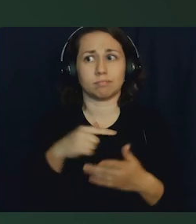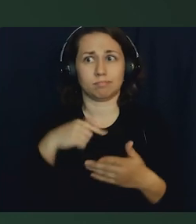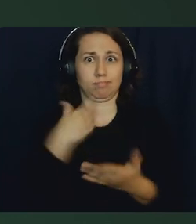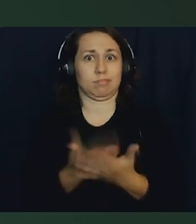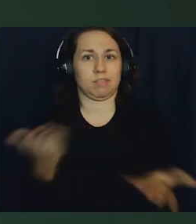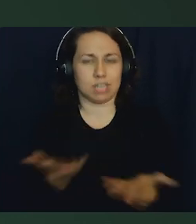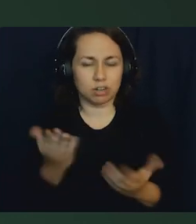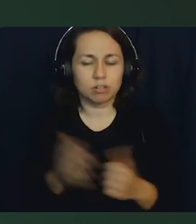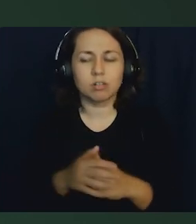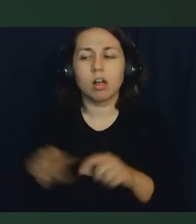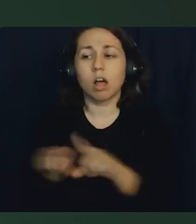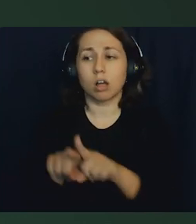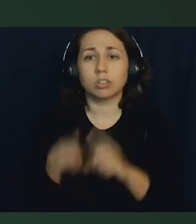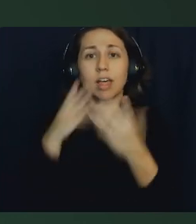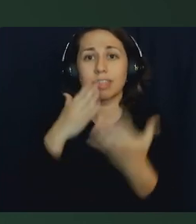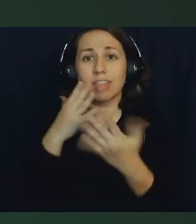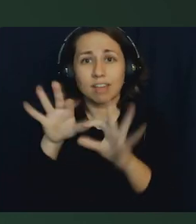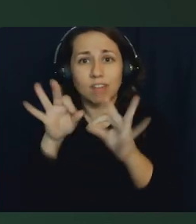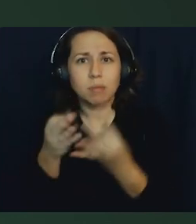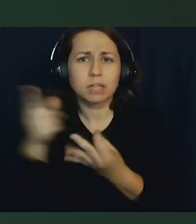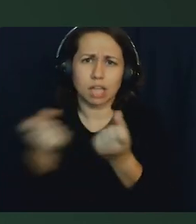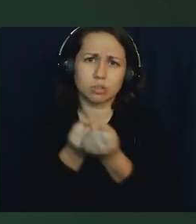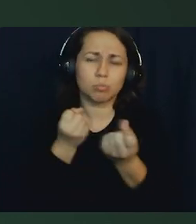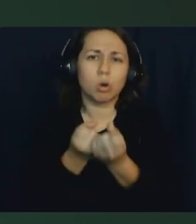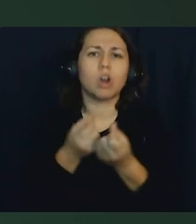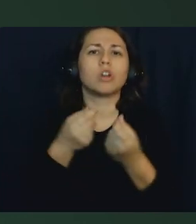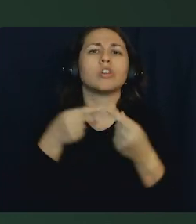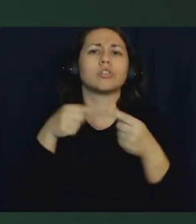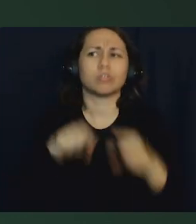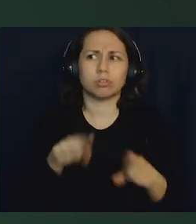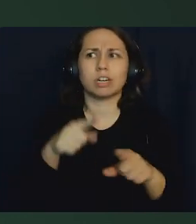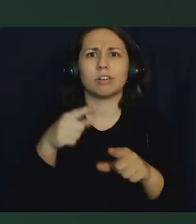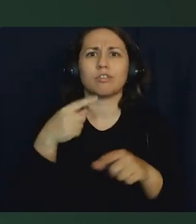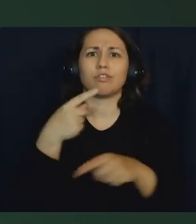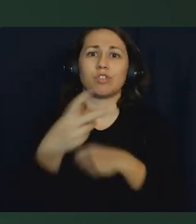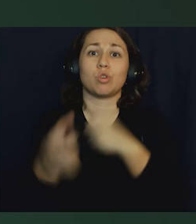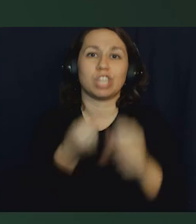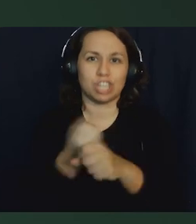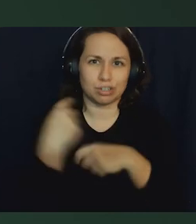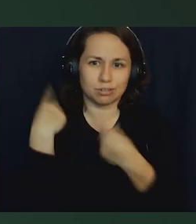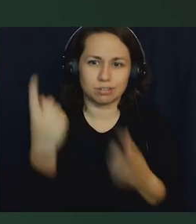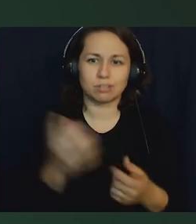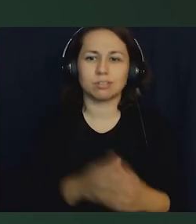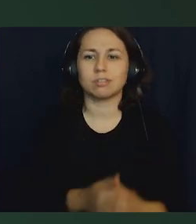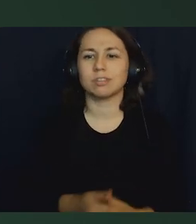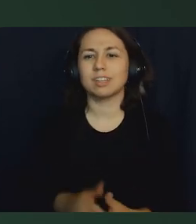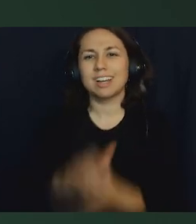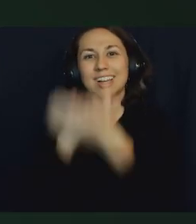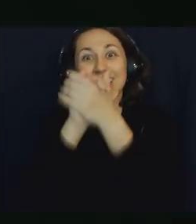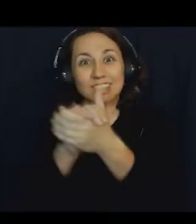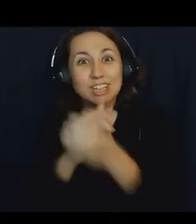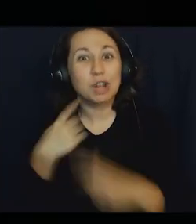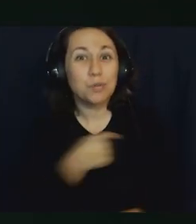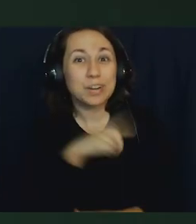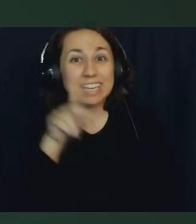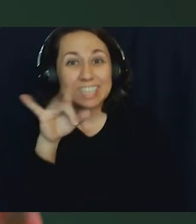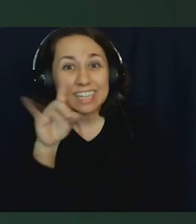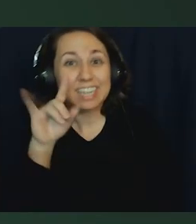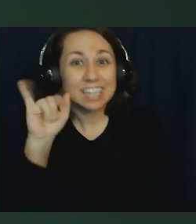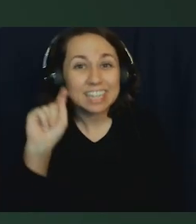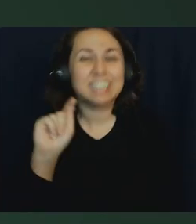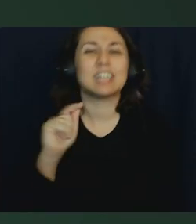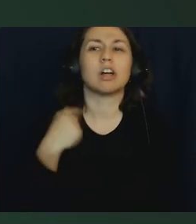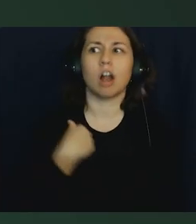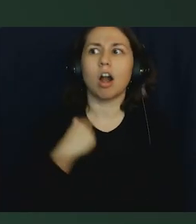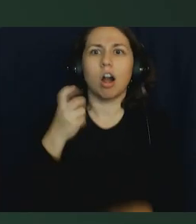mis maestros de IB por hacer esto posible. Quiero agradecer a mi familia por apoyarme en estos últimos años. Felicidades,